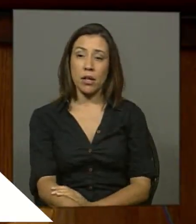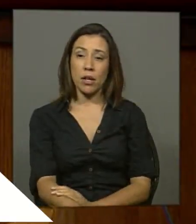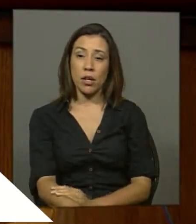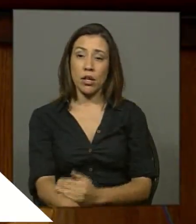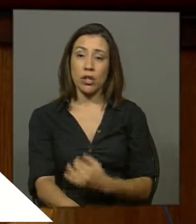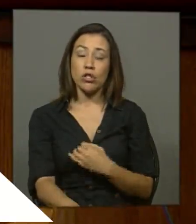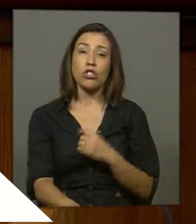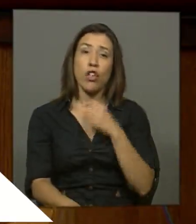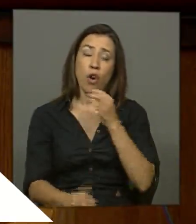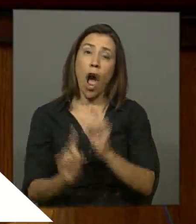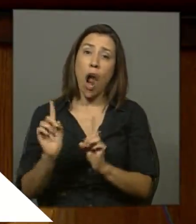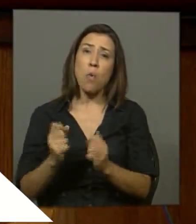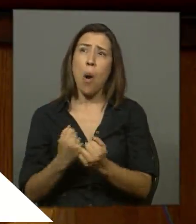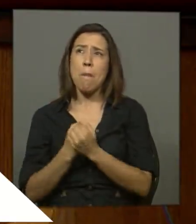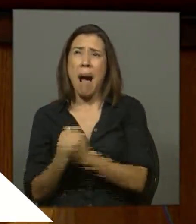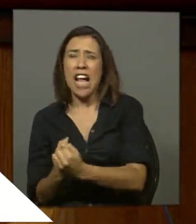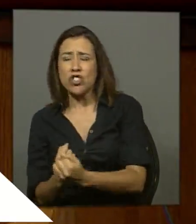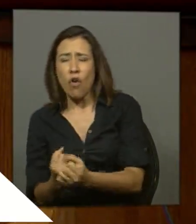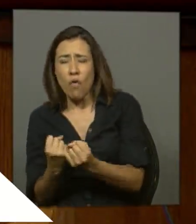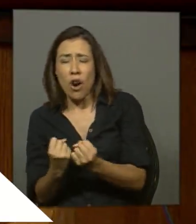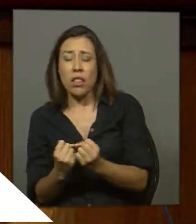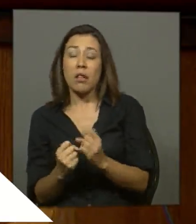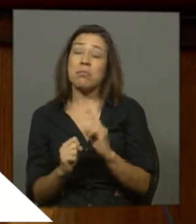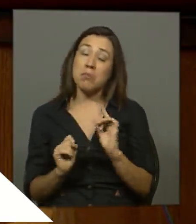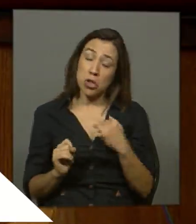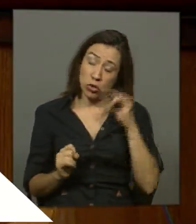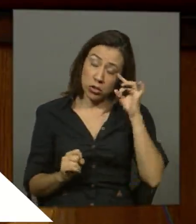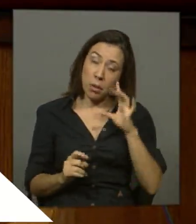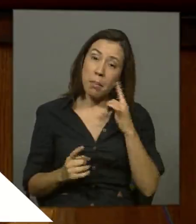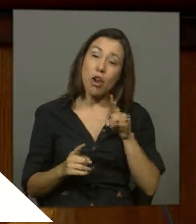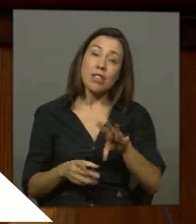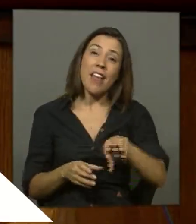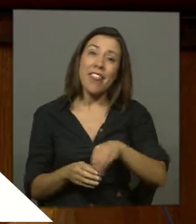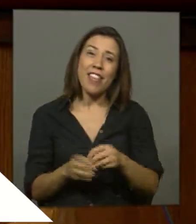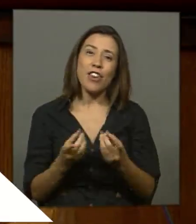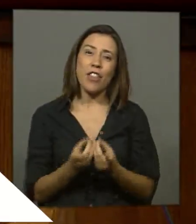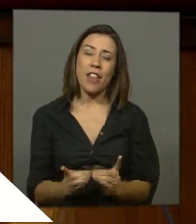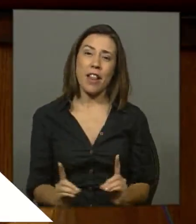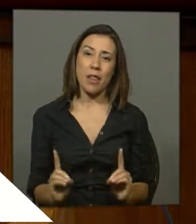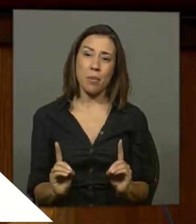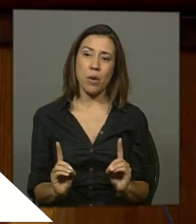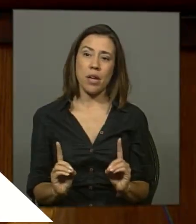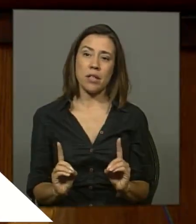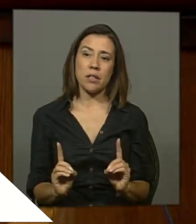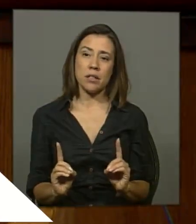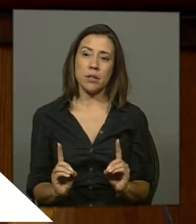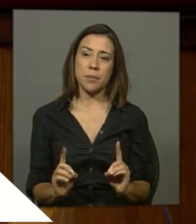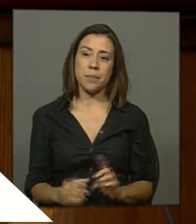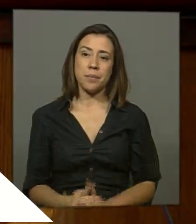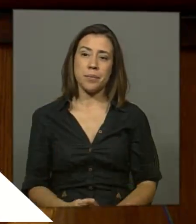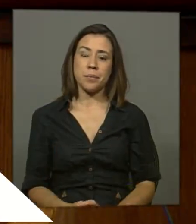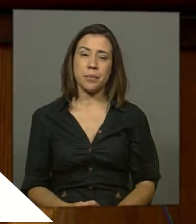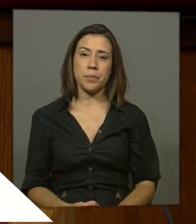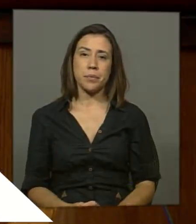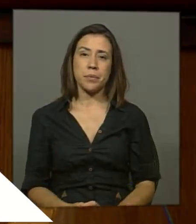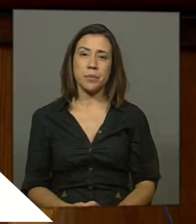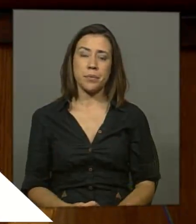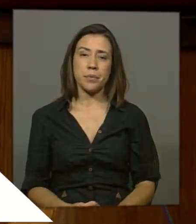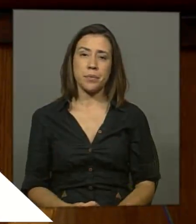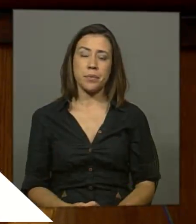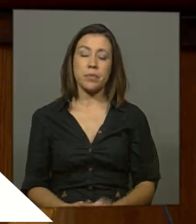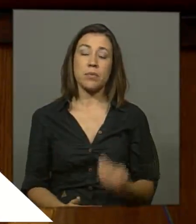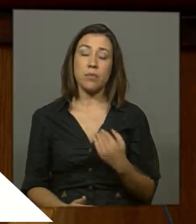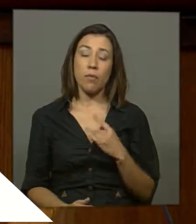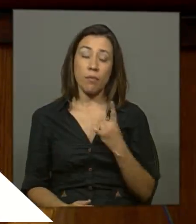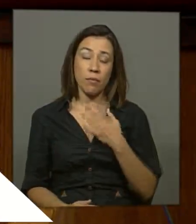con algo de pasión en algunos minutos es parte de nuestra democracia y por lo tanto Entonces mi